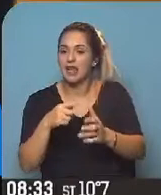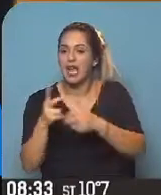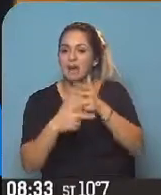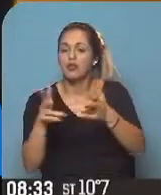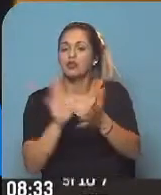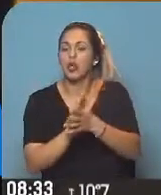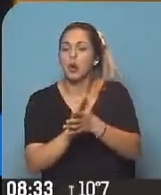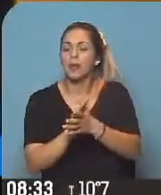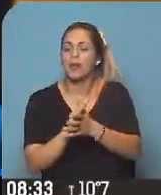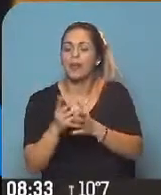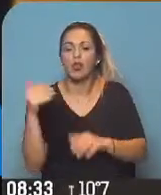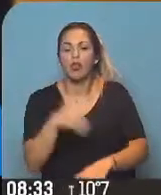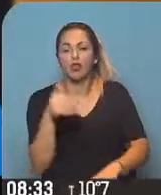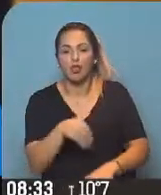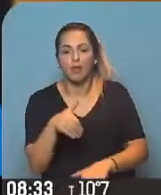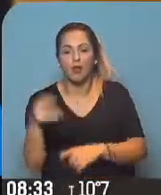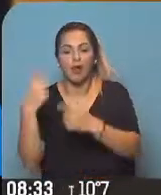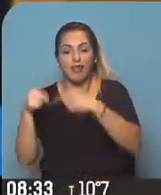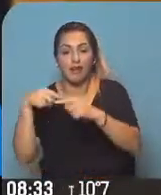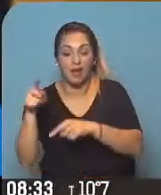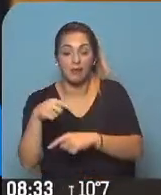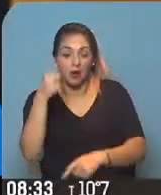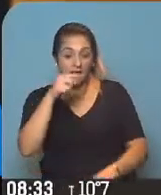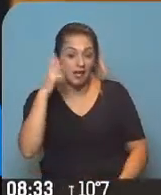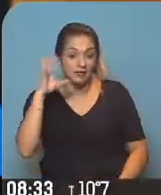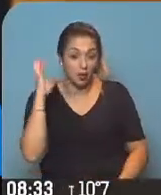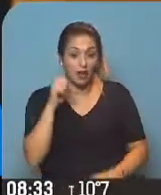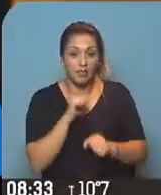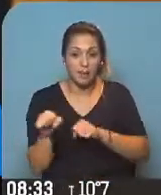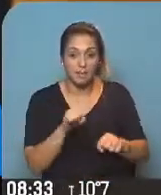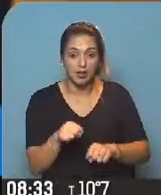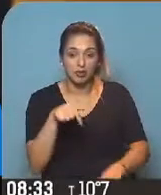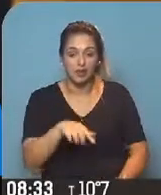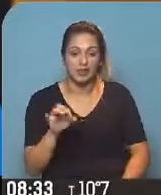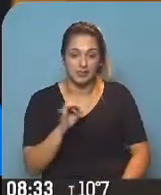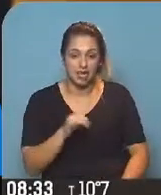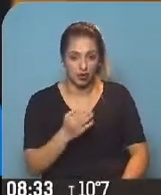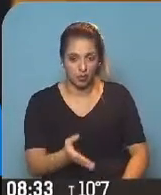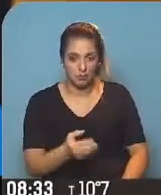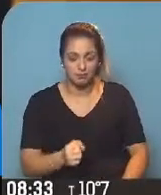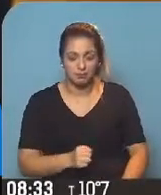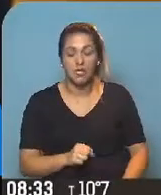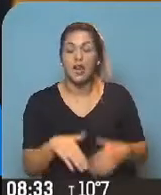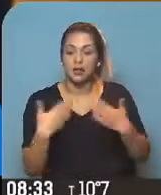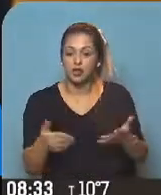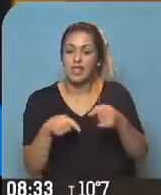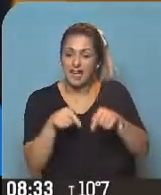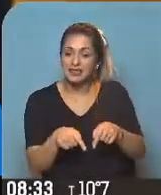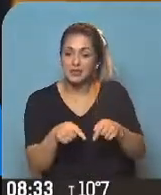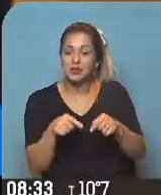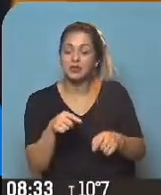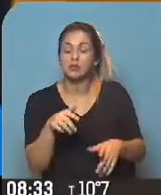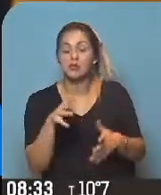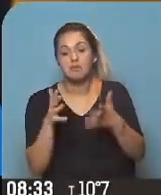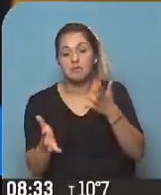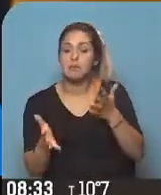que culminó de la manera que sabemos en mayo de este año desde ese punto de vista quizás